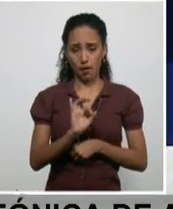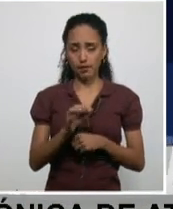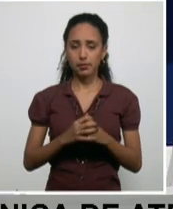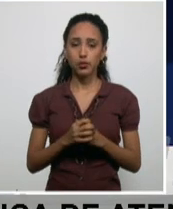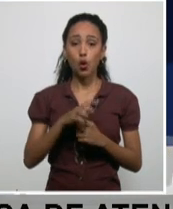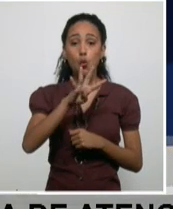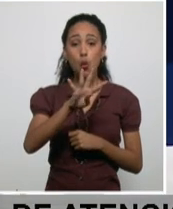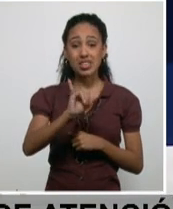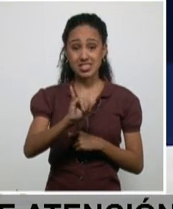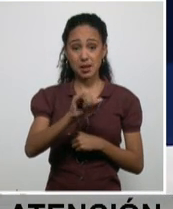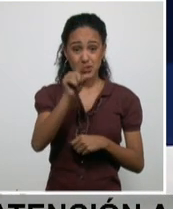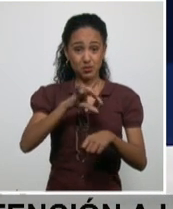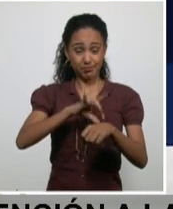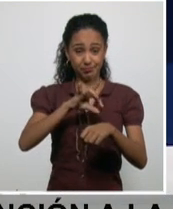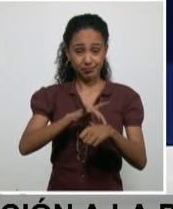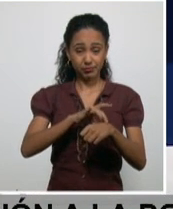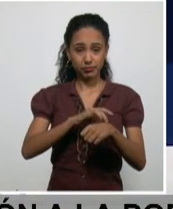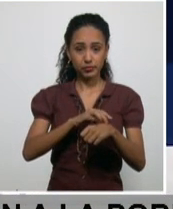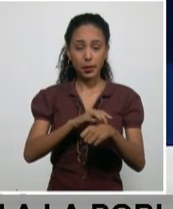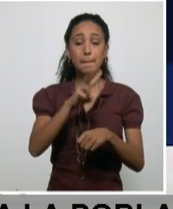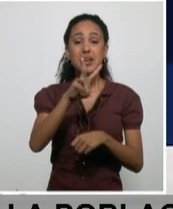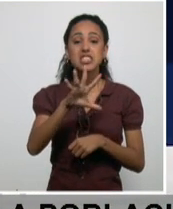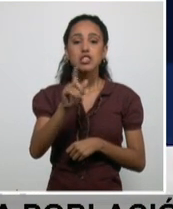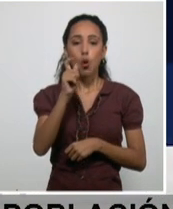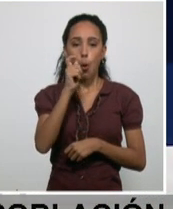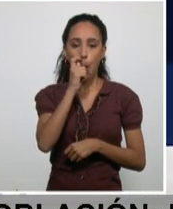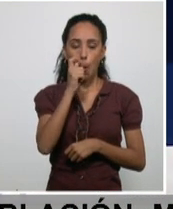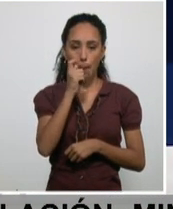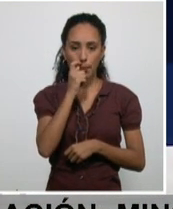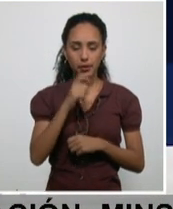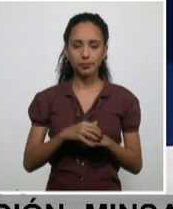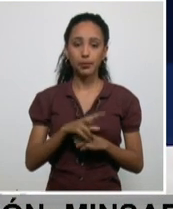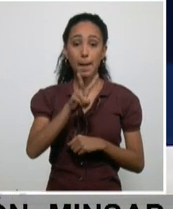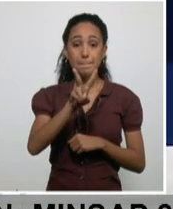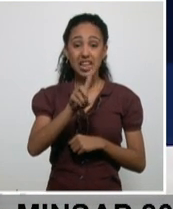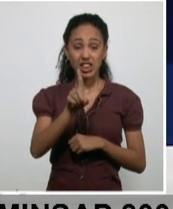casos, 25 son del sexo masculino y 21, el